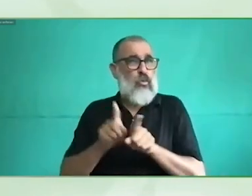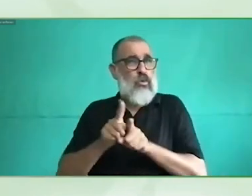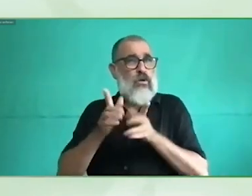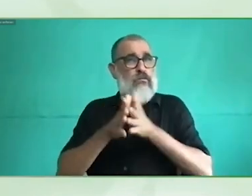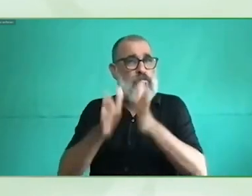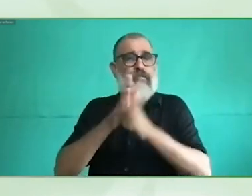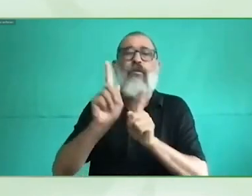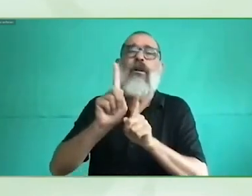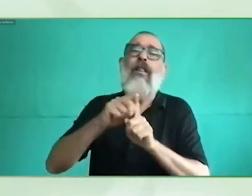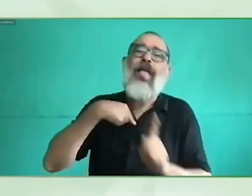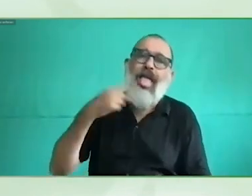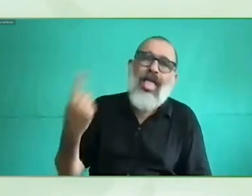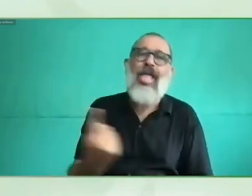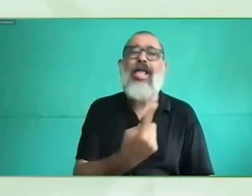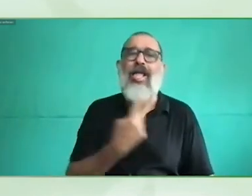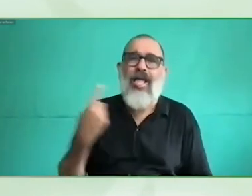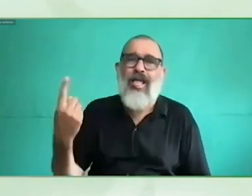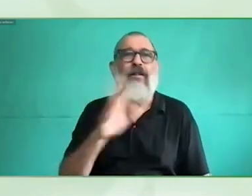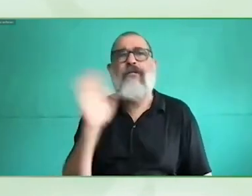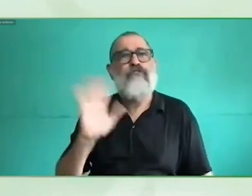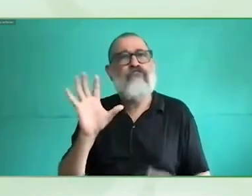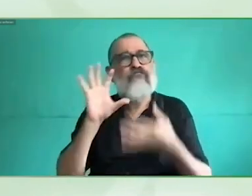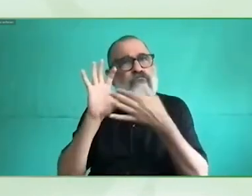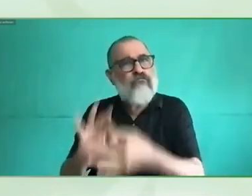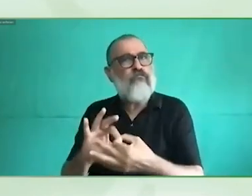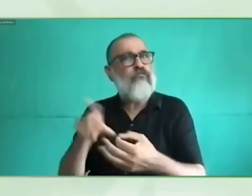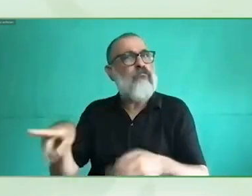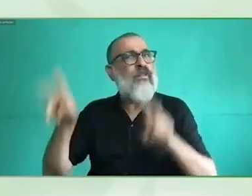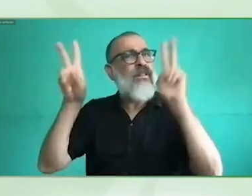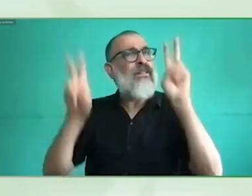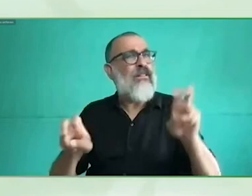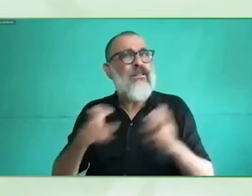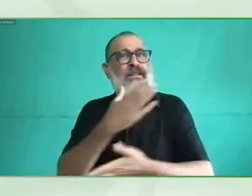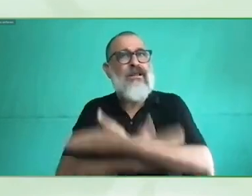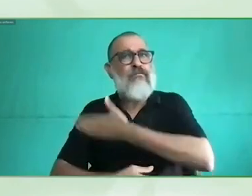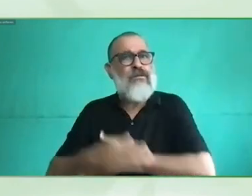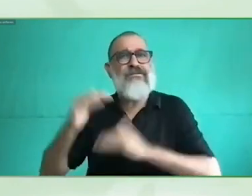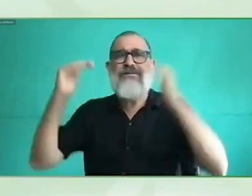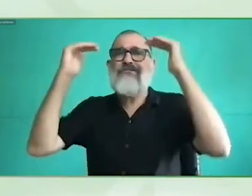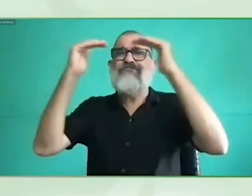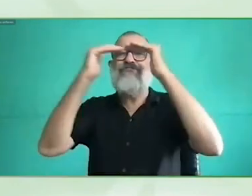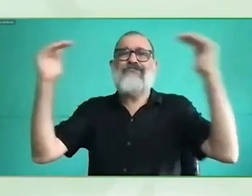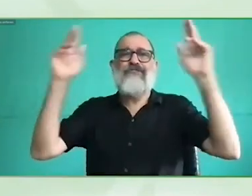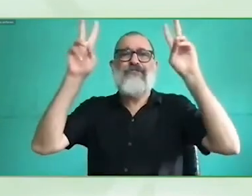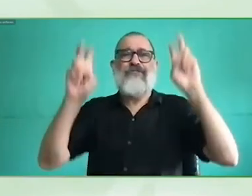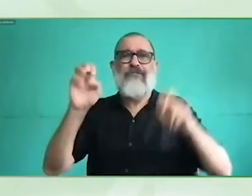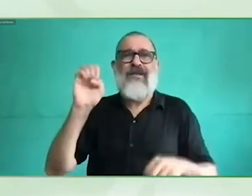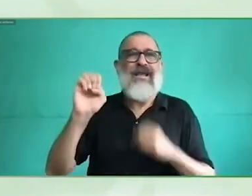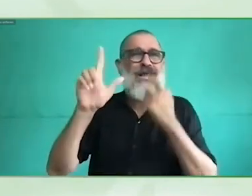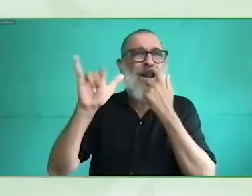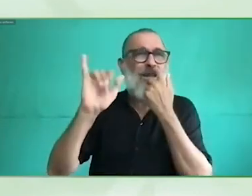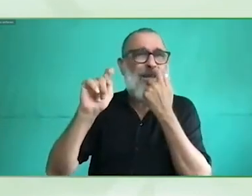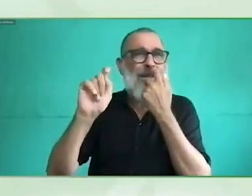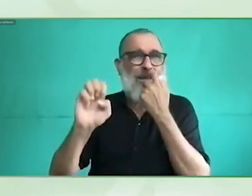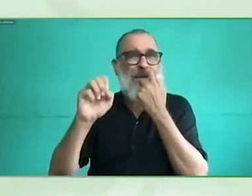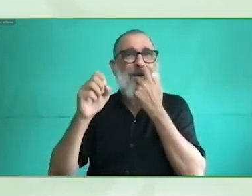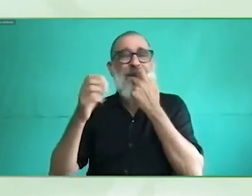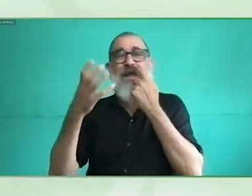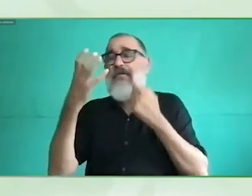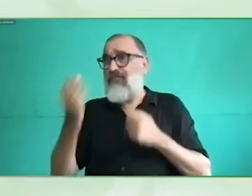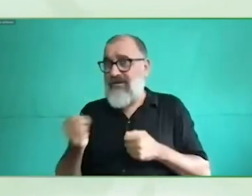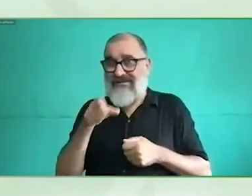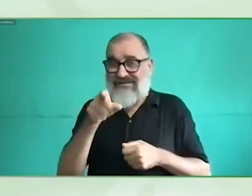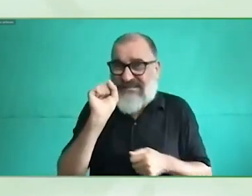a una universidad si bien es cierto yo lo tuve tuve la suerte siempre digo que soy una mujer privilegiada